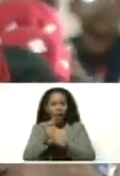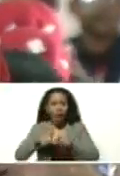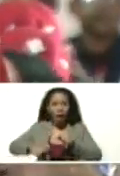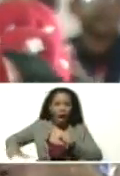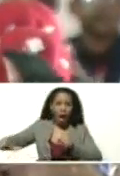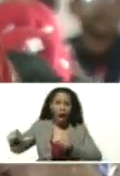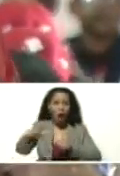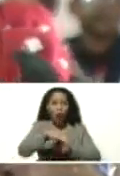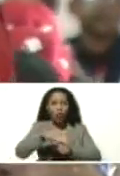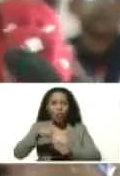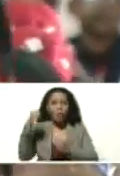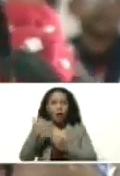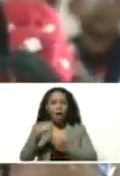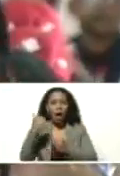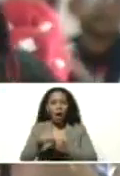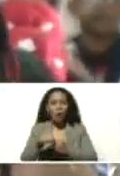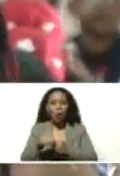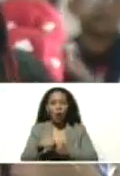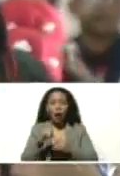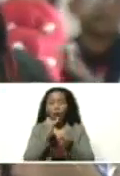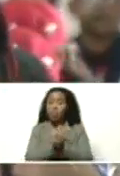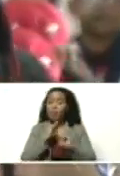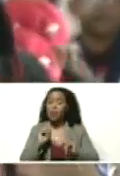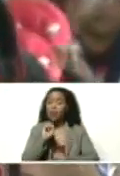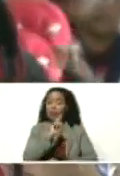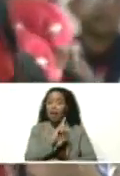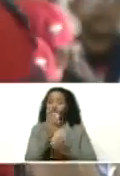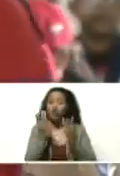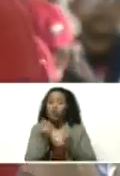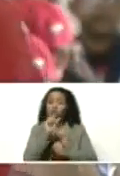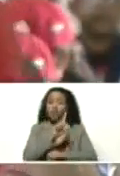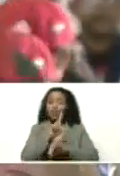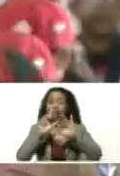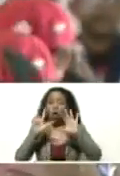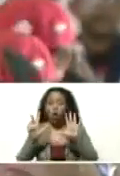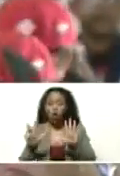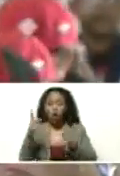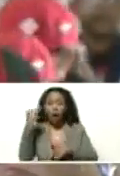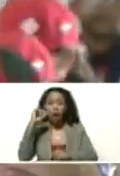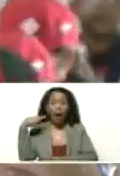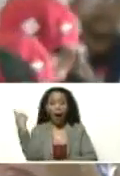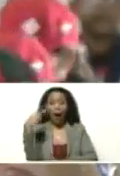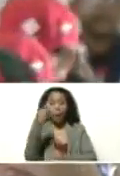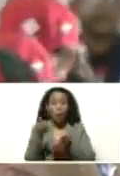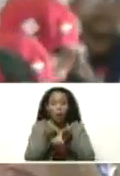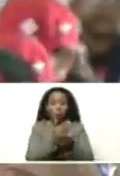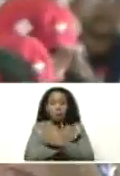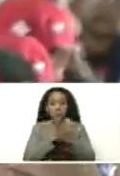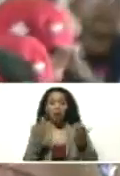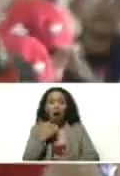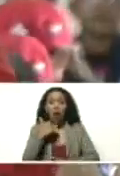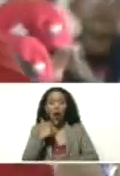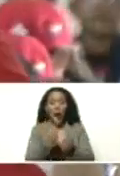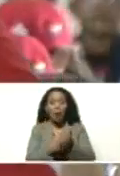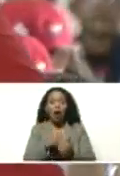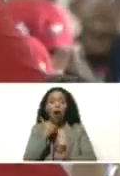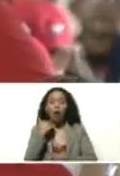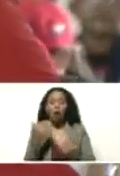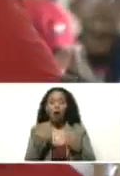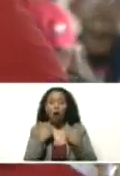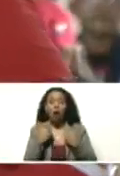Maracaibo. Una Independencia 18. Tenemos una ambulancia presta para cuando nuestros hermanos sufran